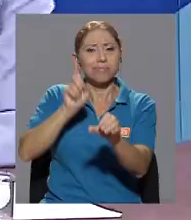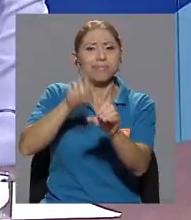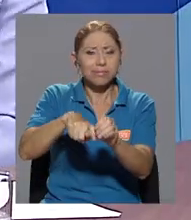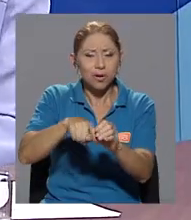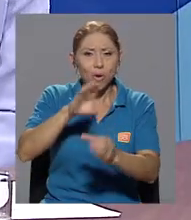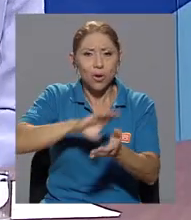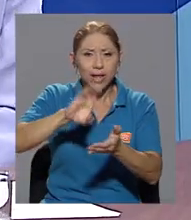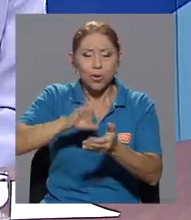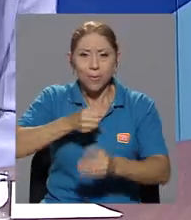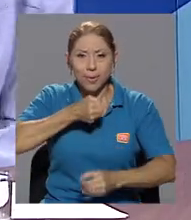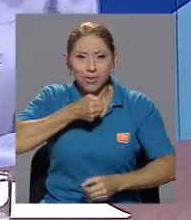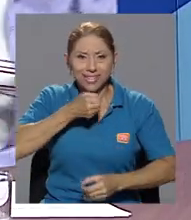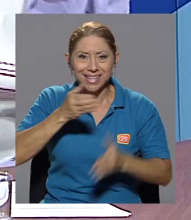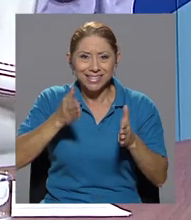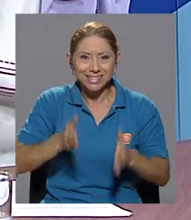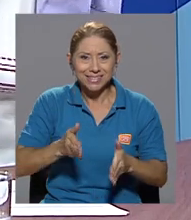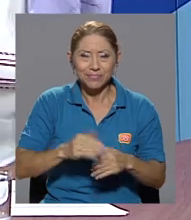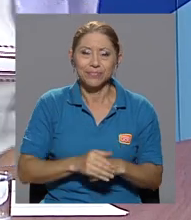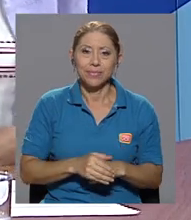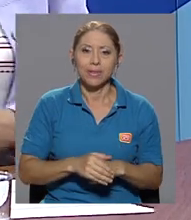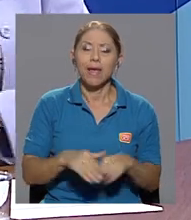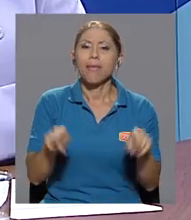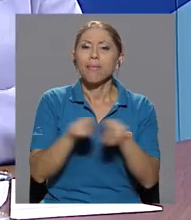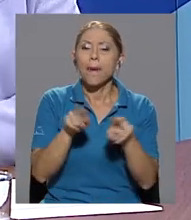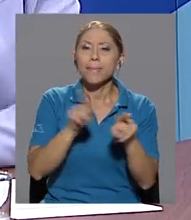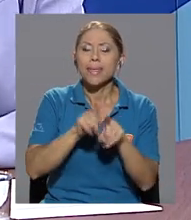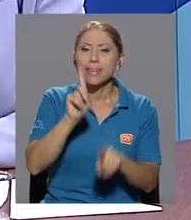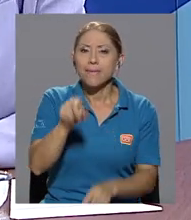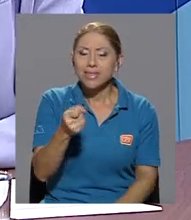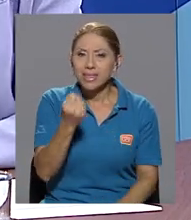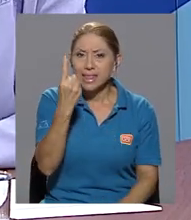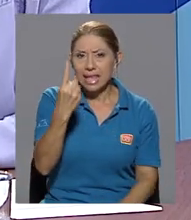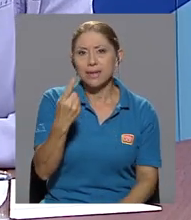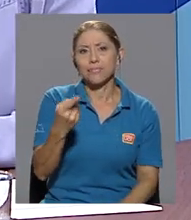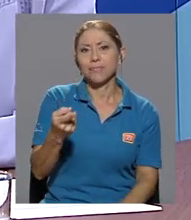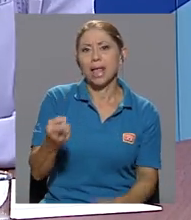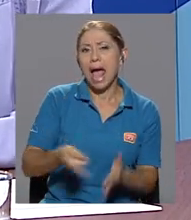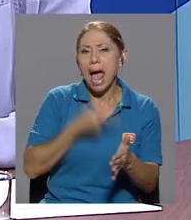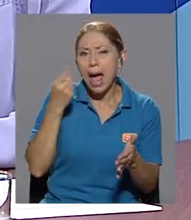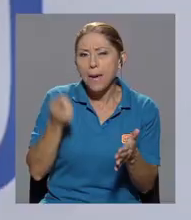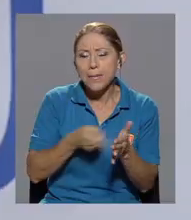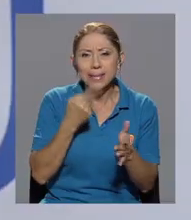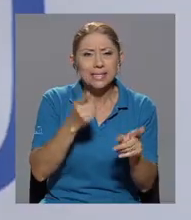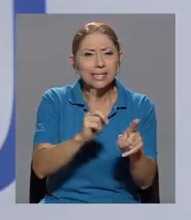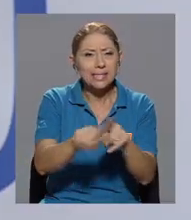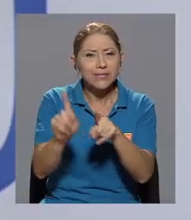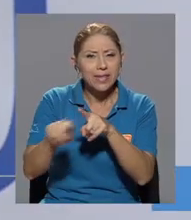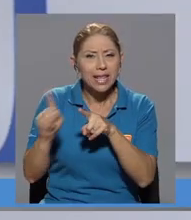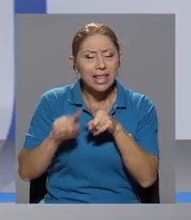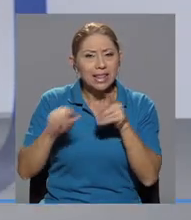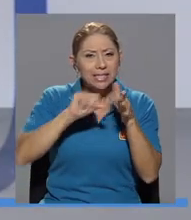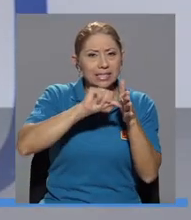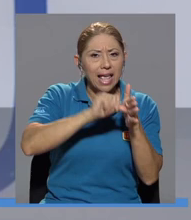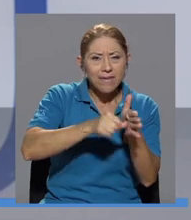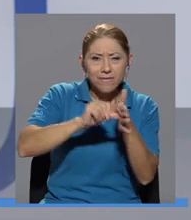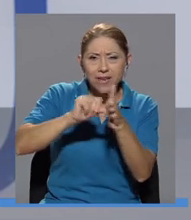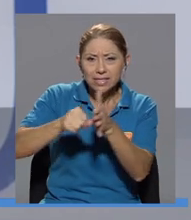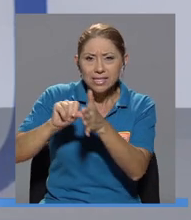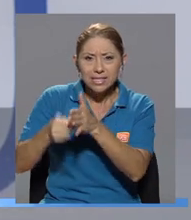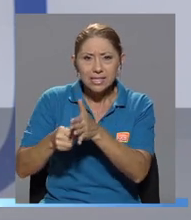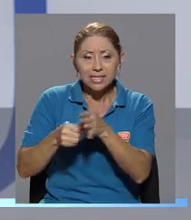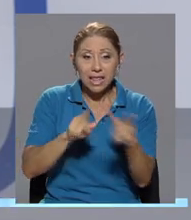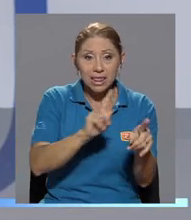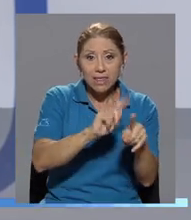es lo importante aquí también es entender que muchas veces las barreras entre las diferentes énfasis o profesiones de la